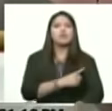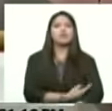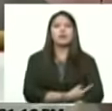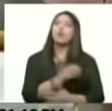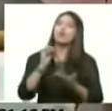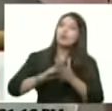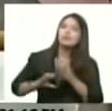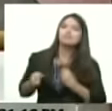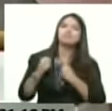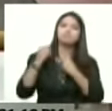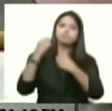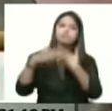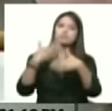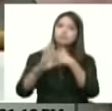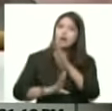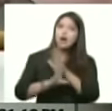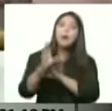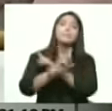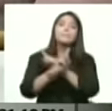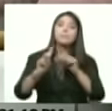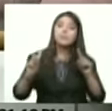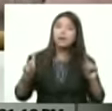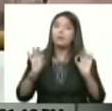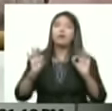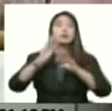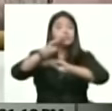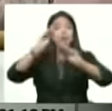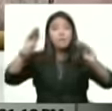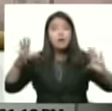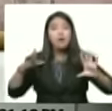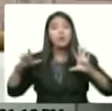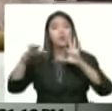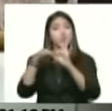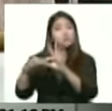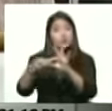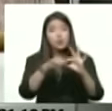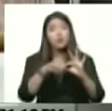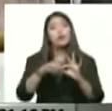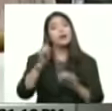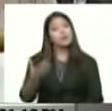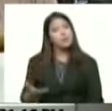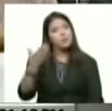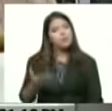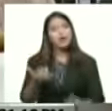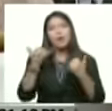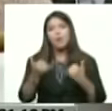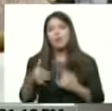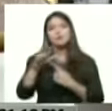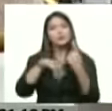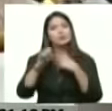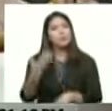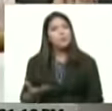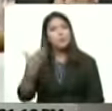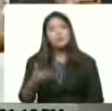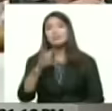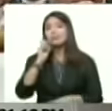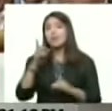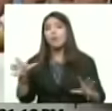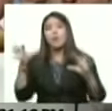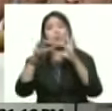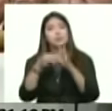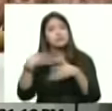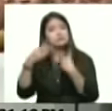a salir hacia adelante. Pero sobre todo, el llamado a la unión creo que es fundamental, y ese es el momento más importante para unirse y ver